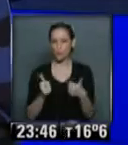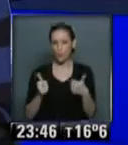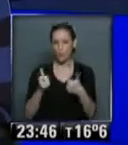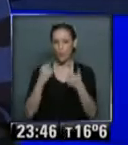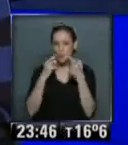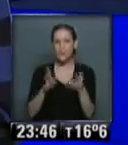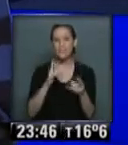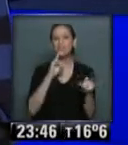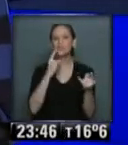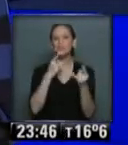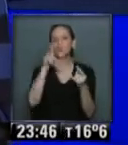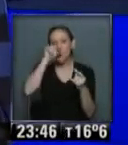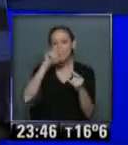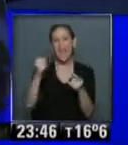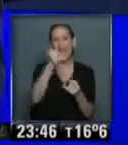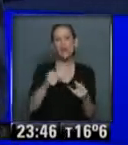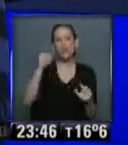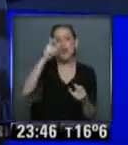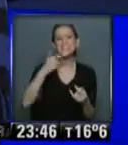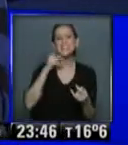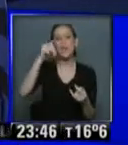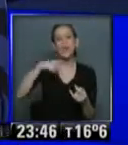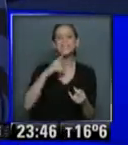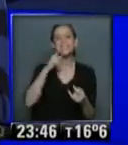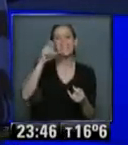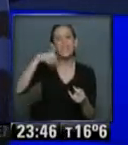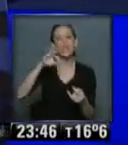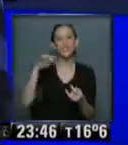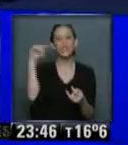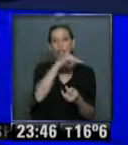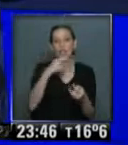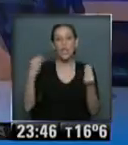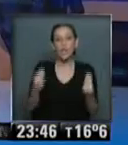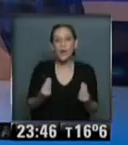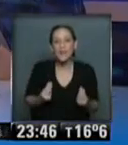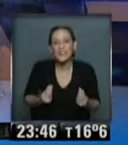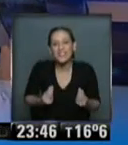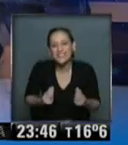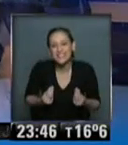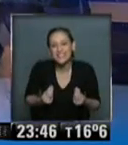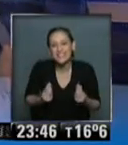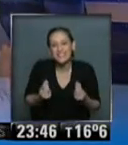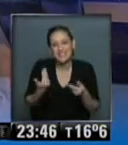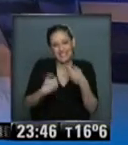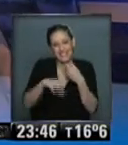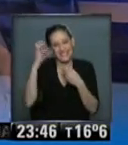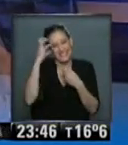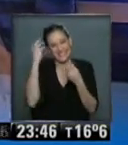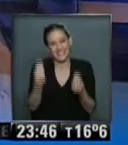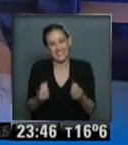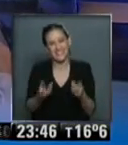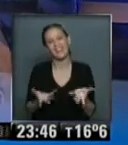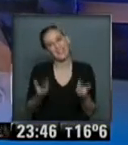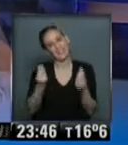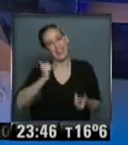a través de @estebantecno7. Pero ir al baño va a ser complicado. Bueno, no lo quise mencionar porque es el caso clásico. Hay muchos videos ahí, pero también